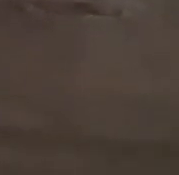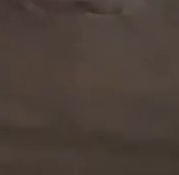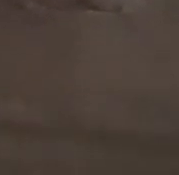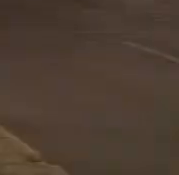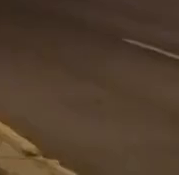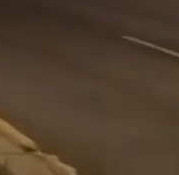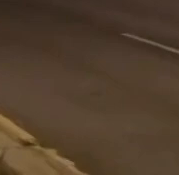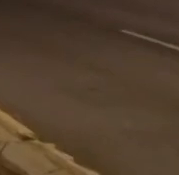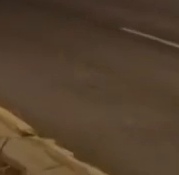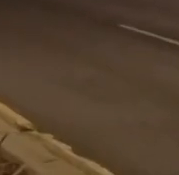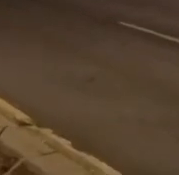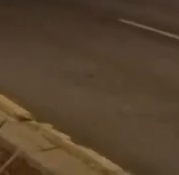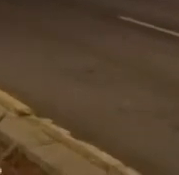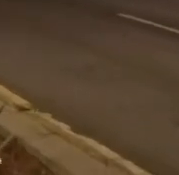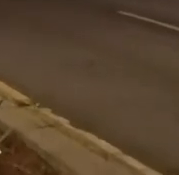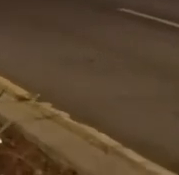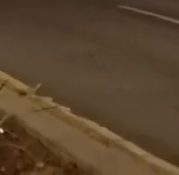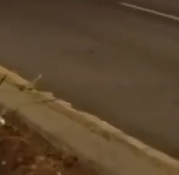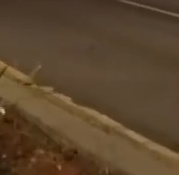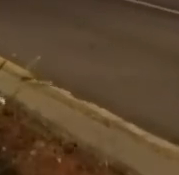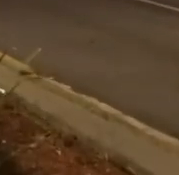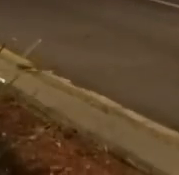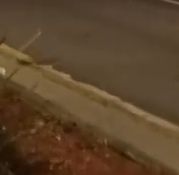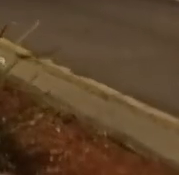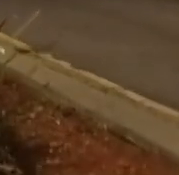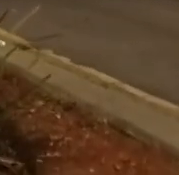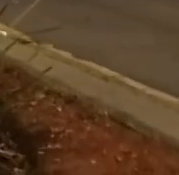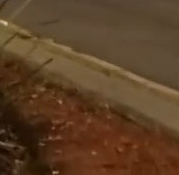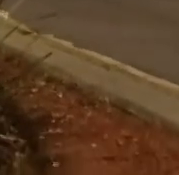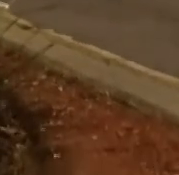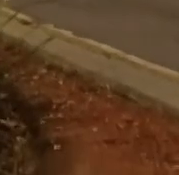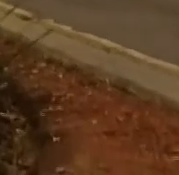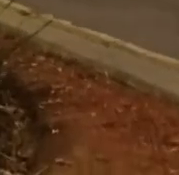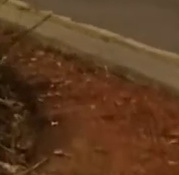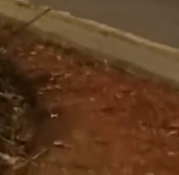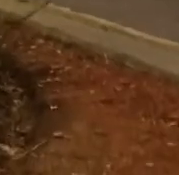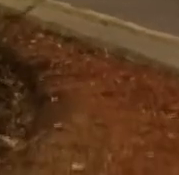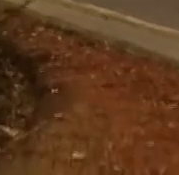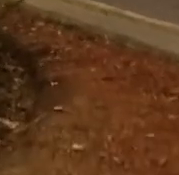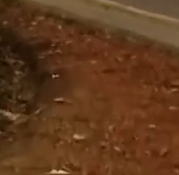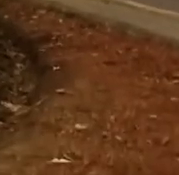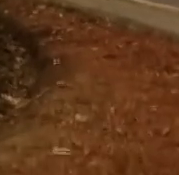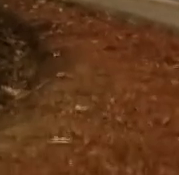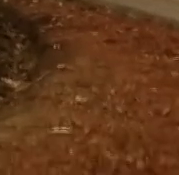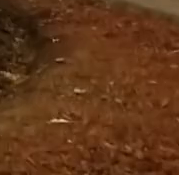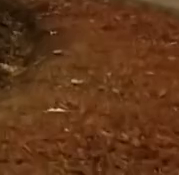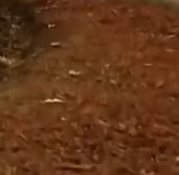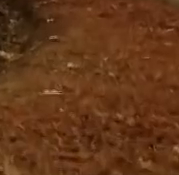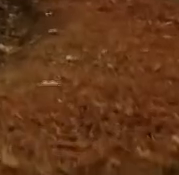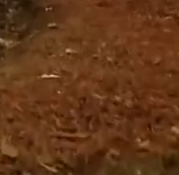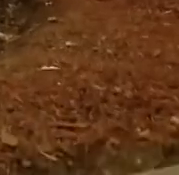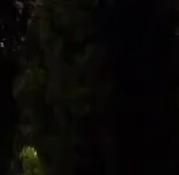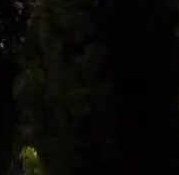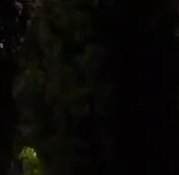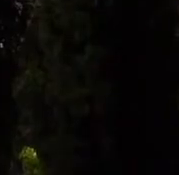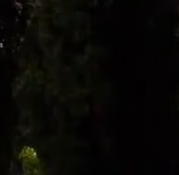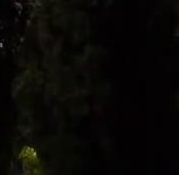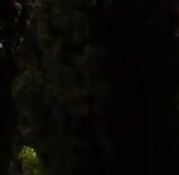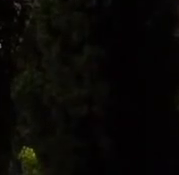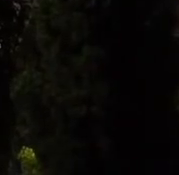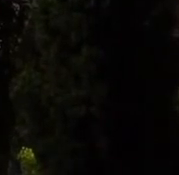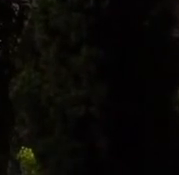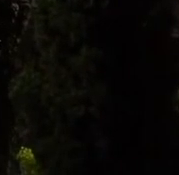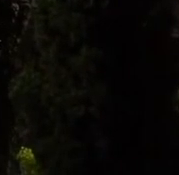estas cámaras, que son estas nuevas cámaras que hemos instalado en la ciudad. En total son 52 mil